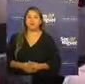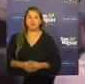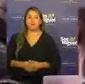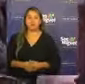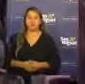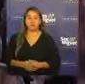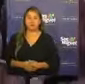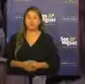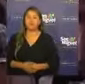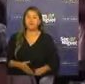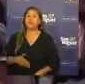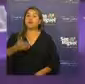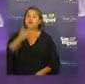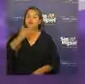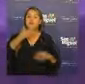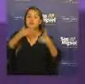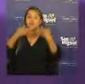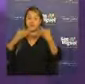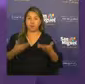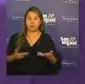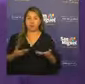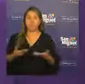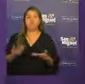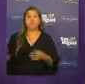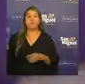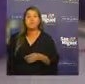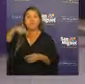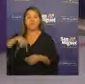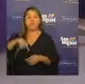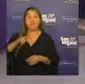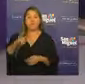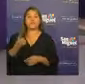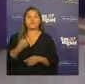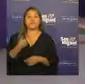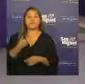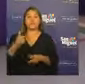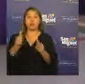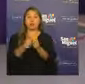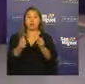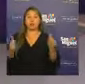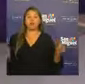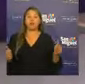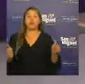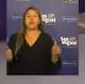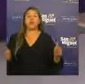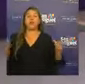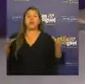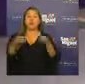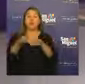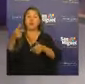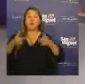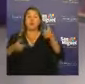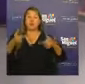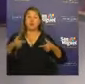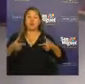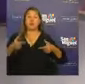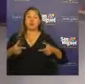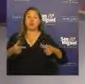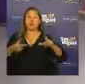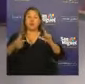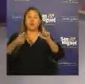Se han sumado también a la asistencia de esta cuenta pública autoridades del Partido Comunista, a quienes agradecemos su